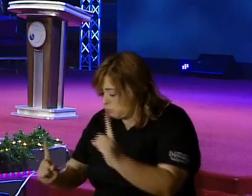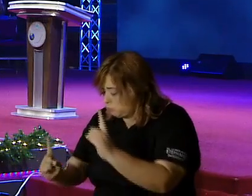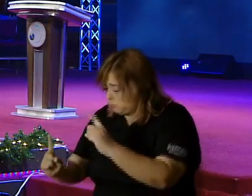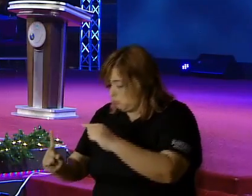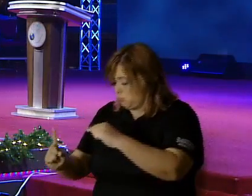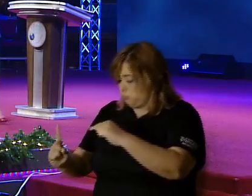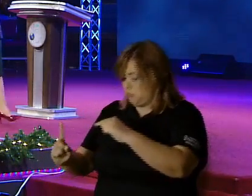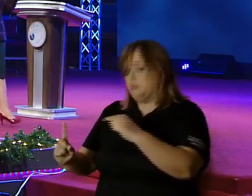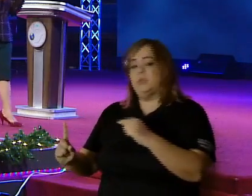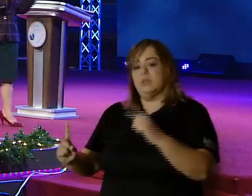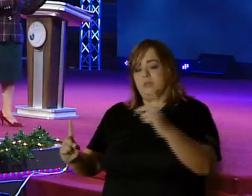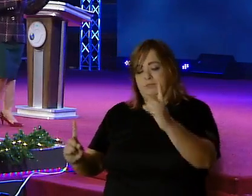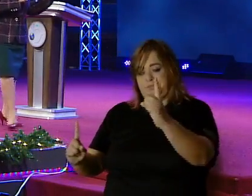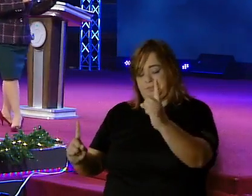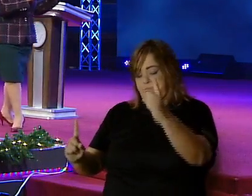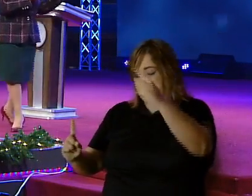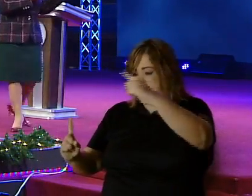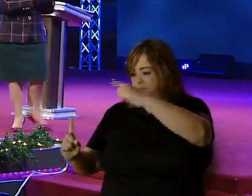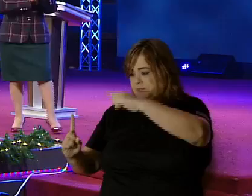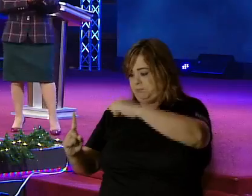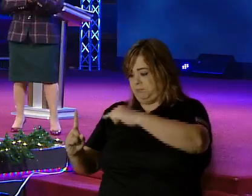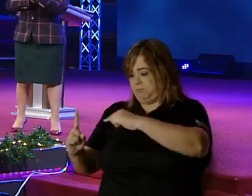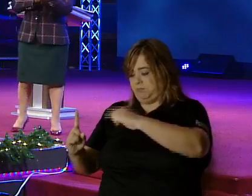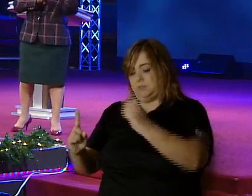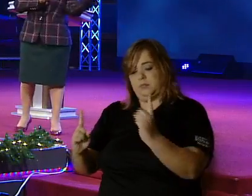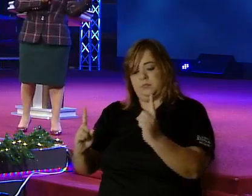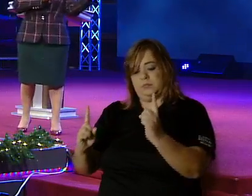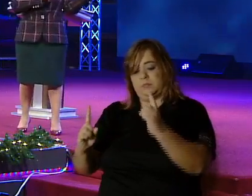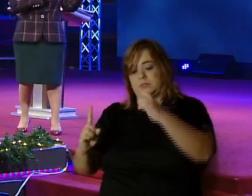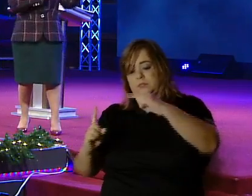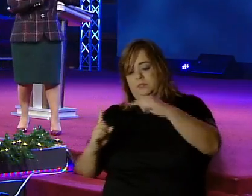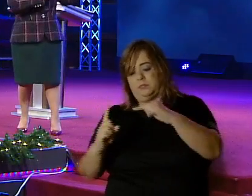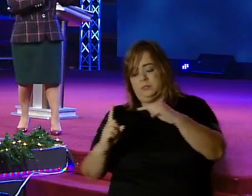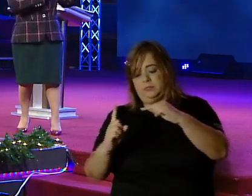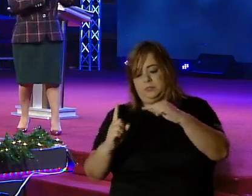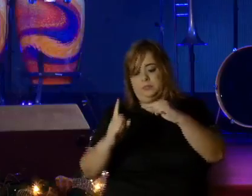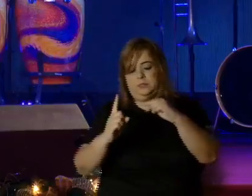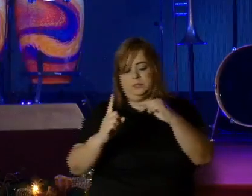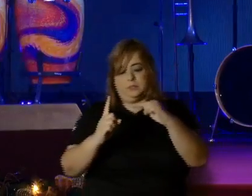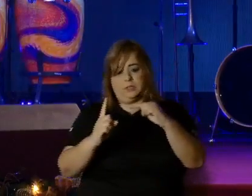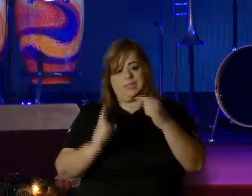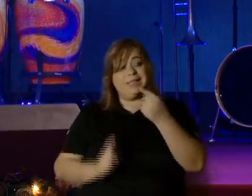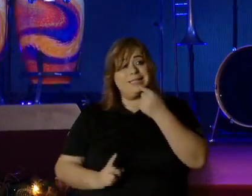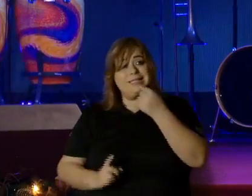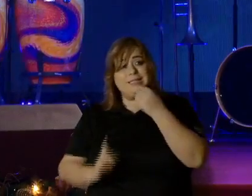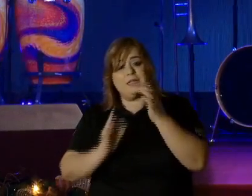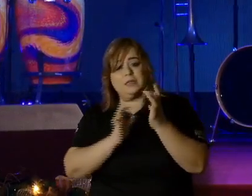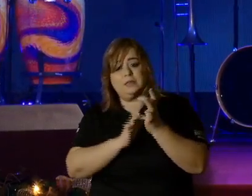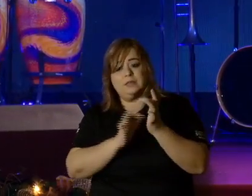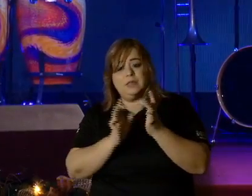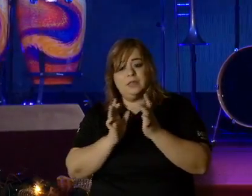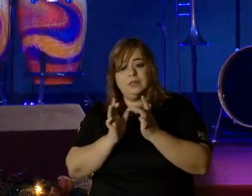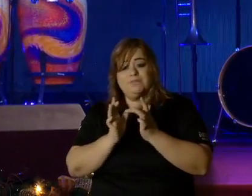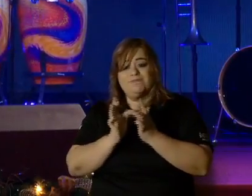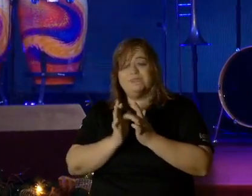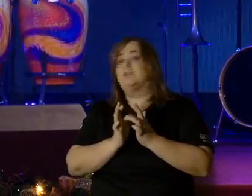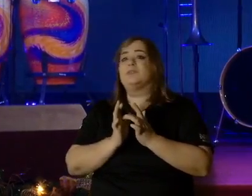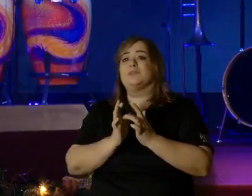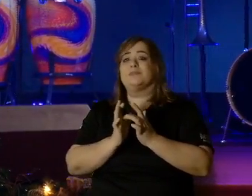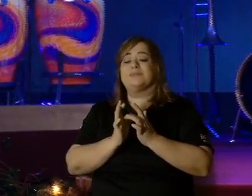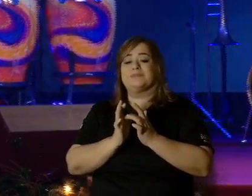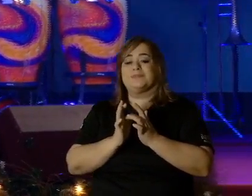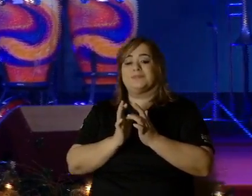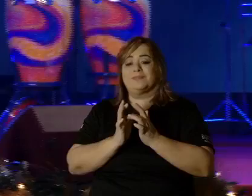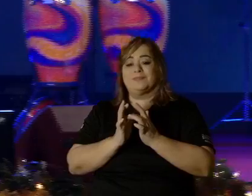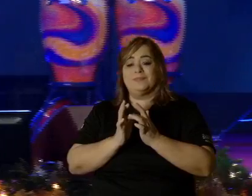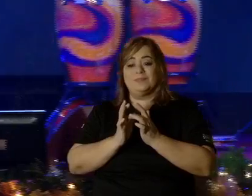Dice, se postró a sus pies. Que en una actitud de adoración, diciéndole, Señor, si hubieses estado aquí, mi